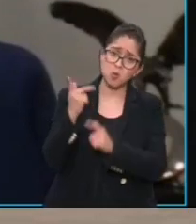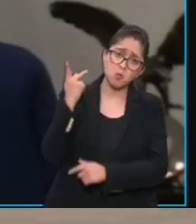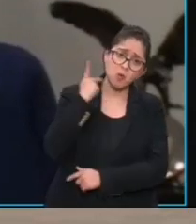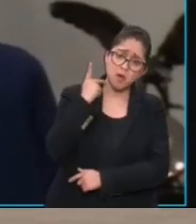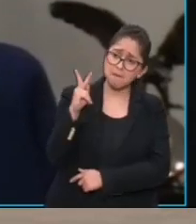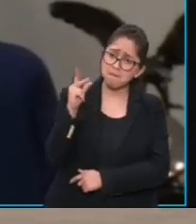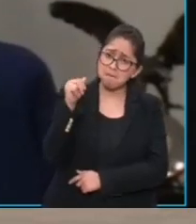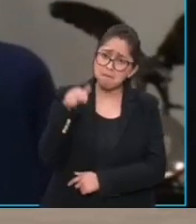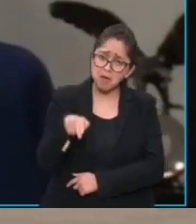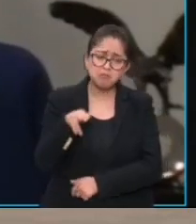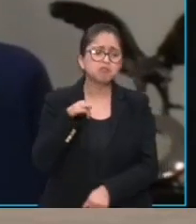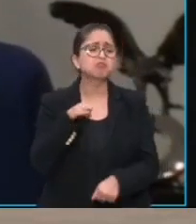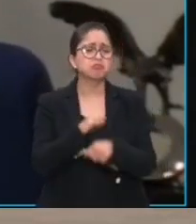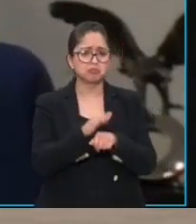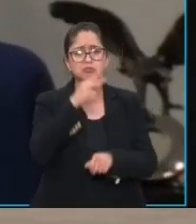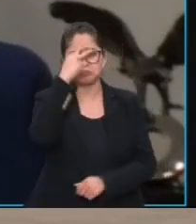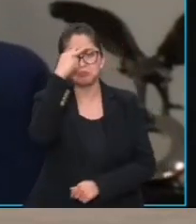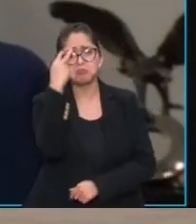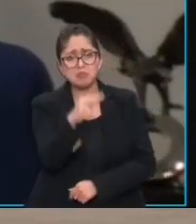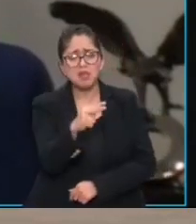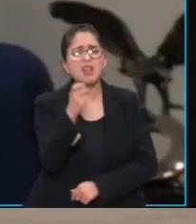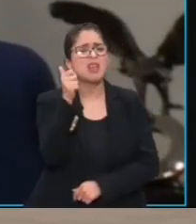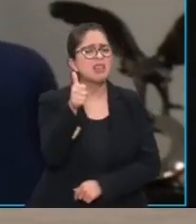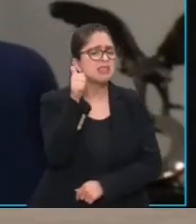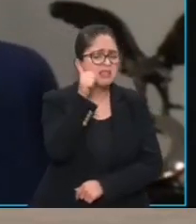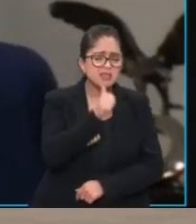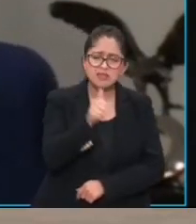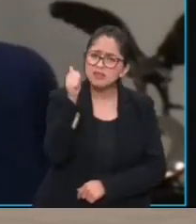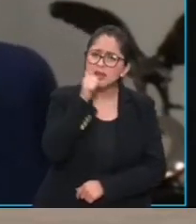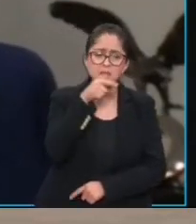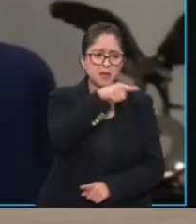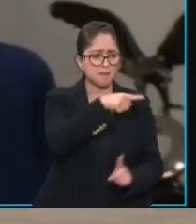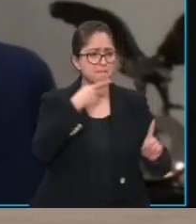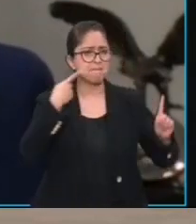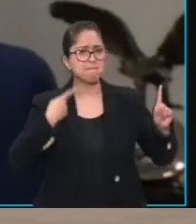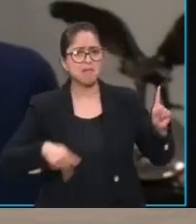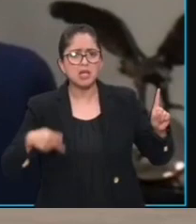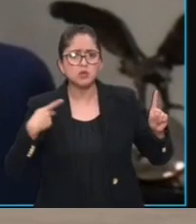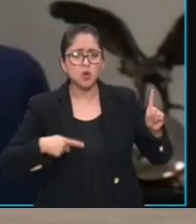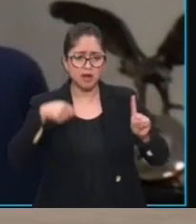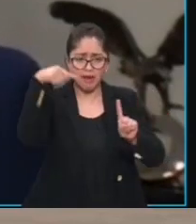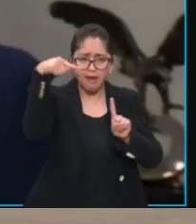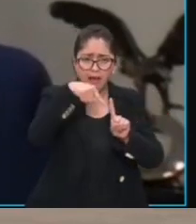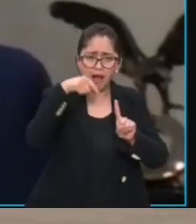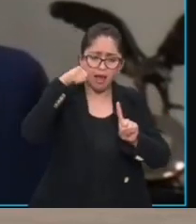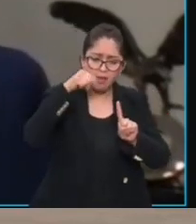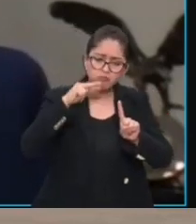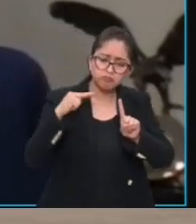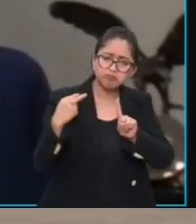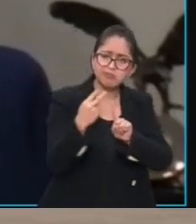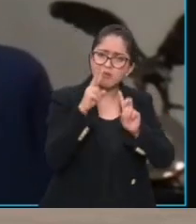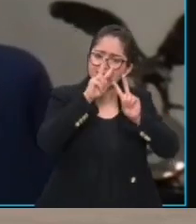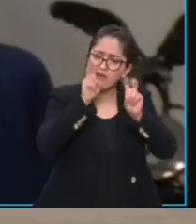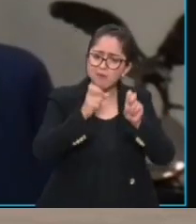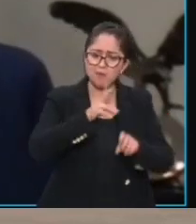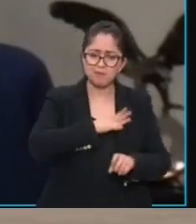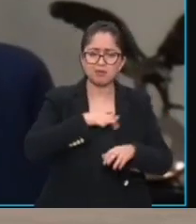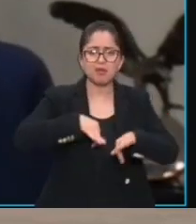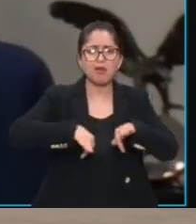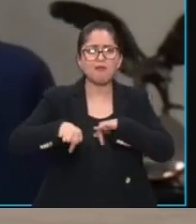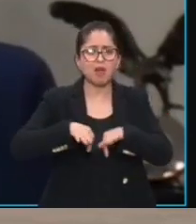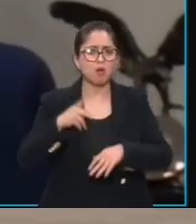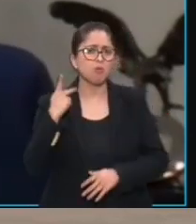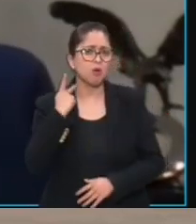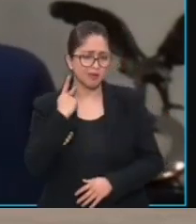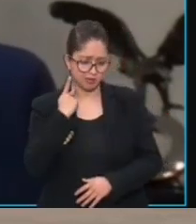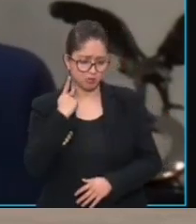que el PAN es un partido de humanismo político que está poniendo al paciente, a la persona, en el centro de nuestras actividades políticas.